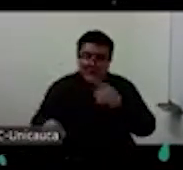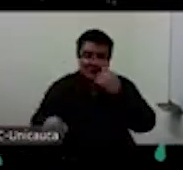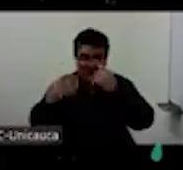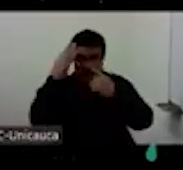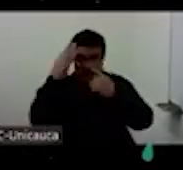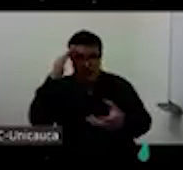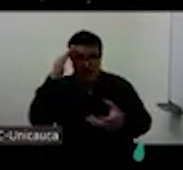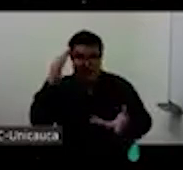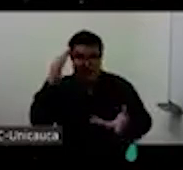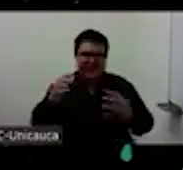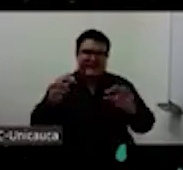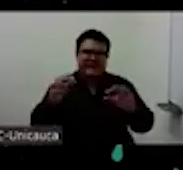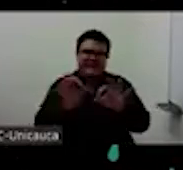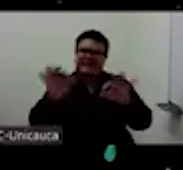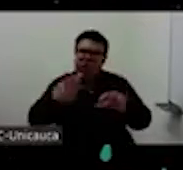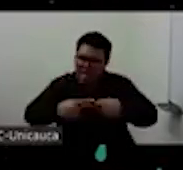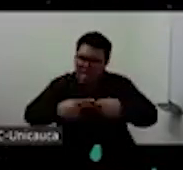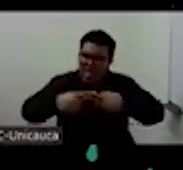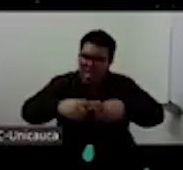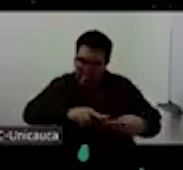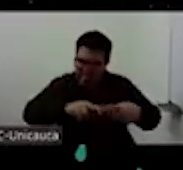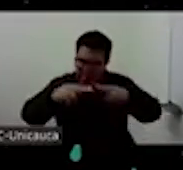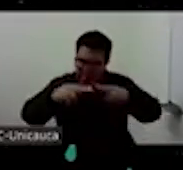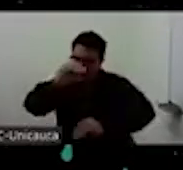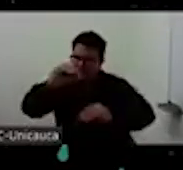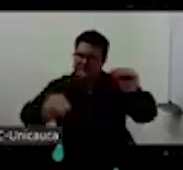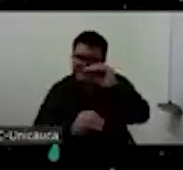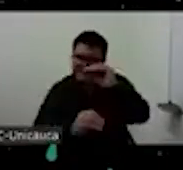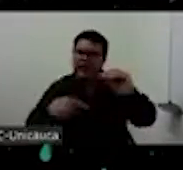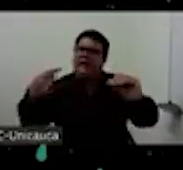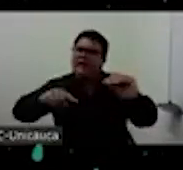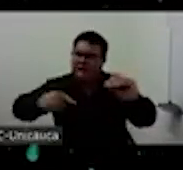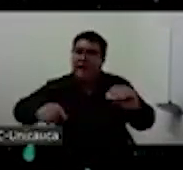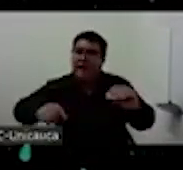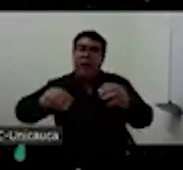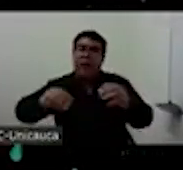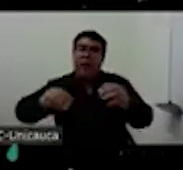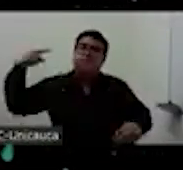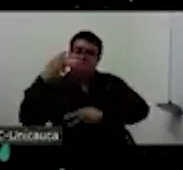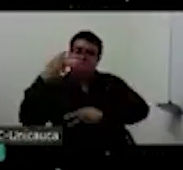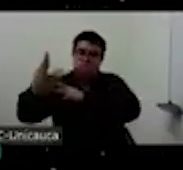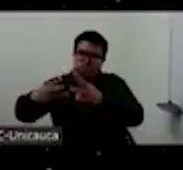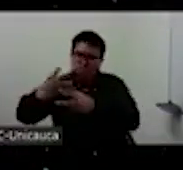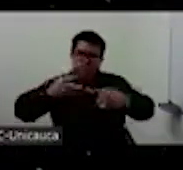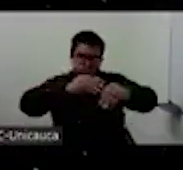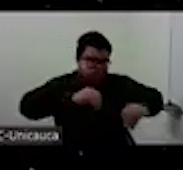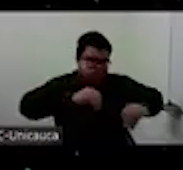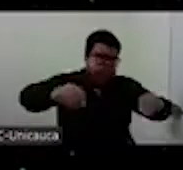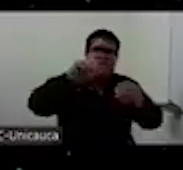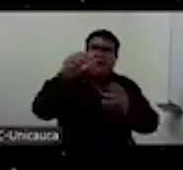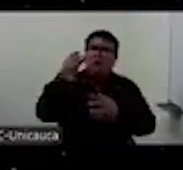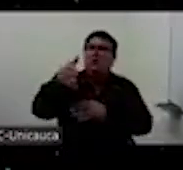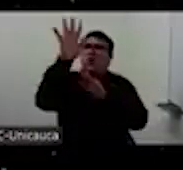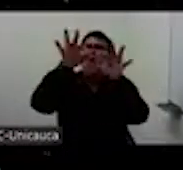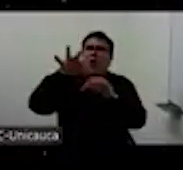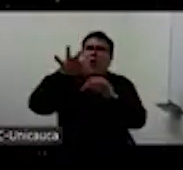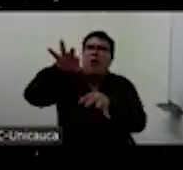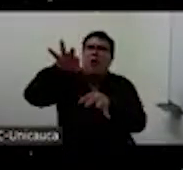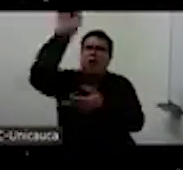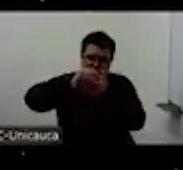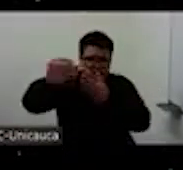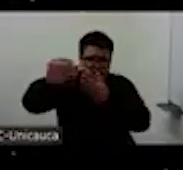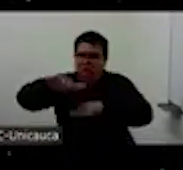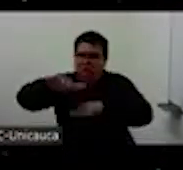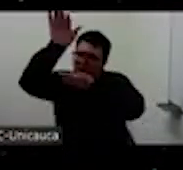una metáfora que expone la compleja relación entre el mundo cotidiano terrenal y el sagrado supranatural,